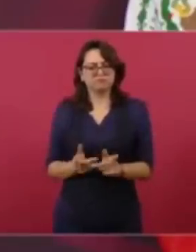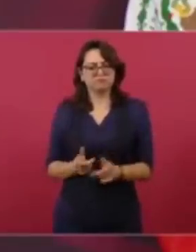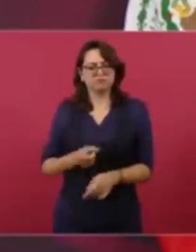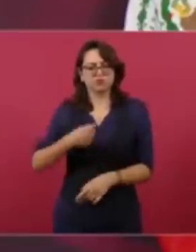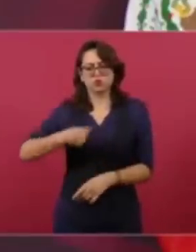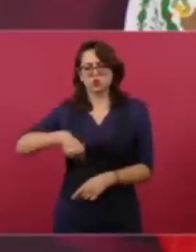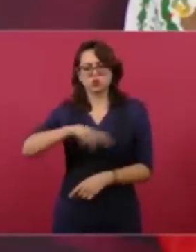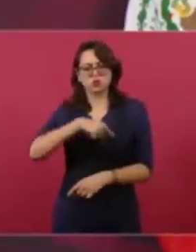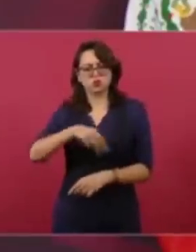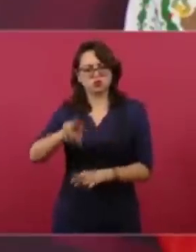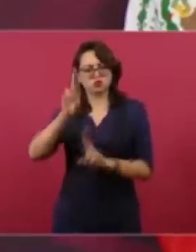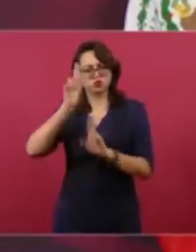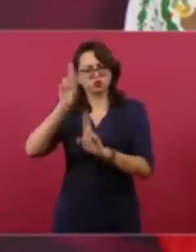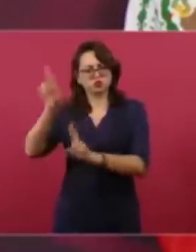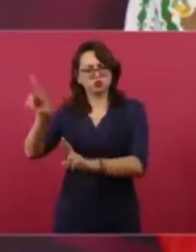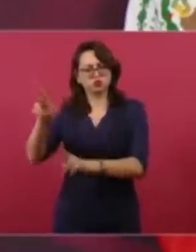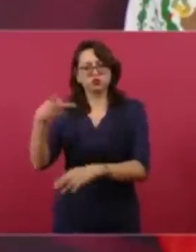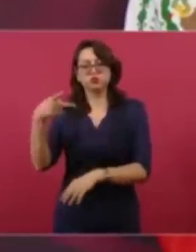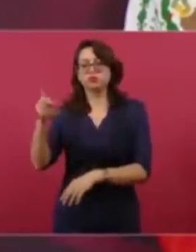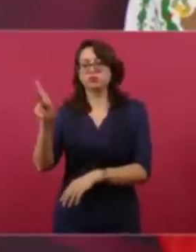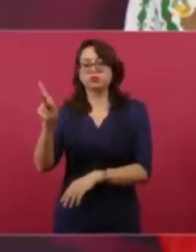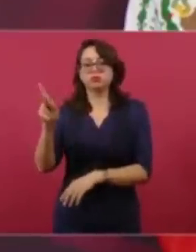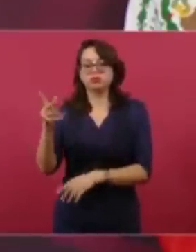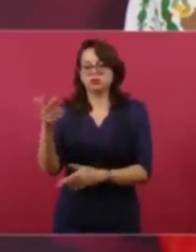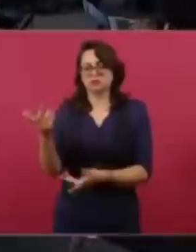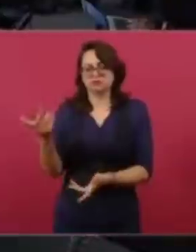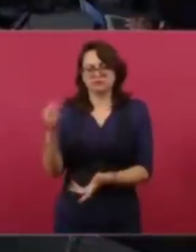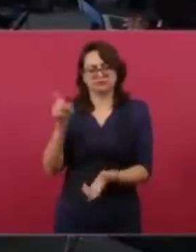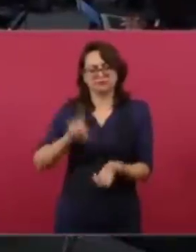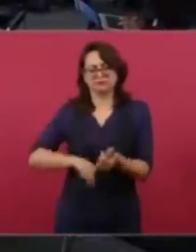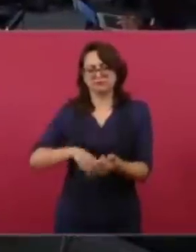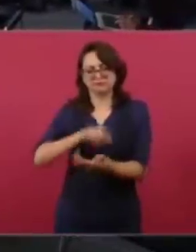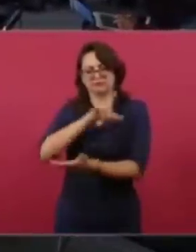respetuosa, pero en esto no podemos coincidir,